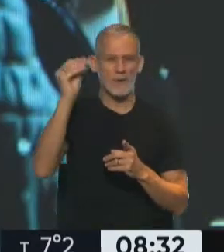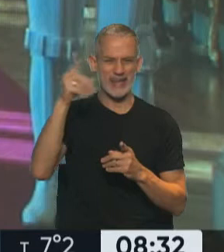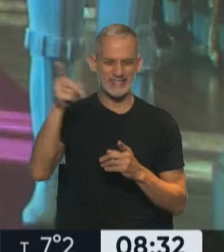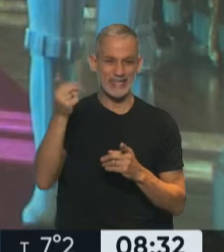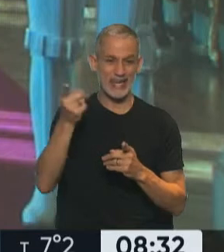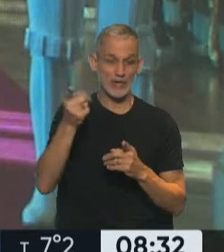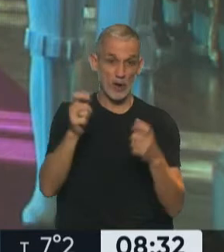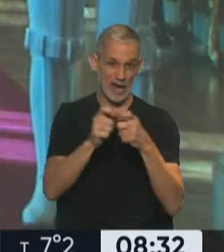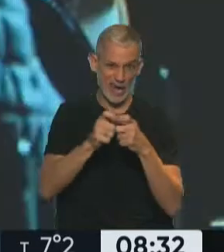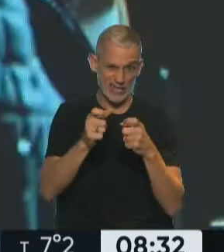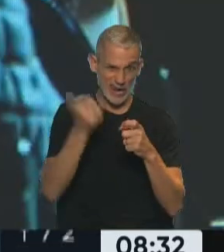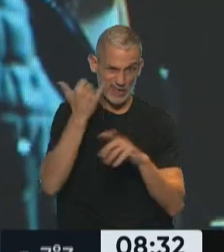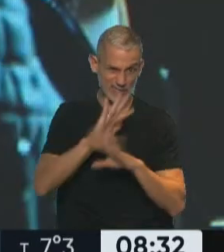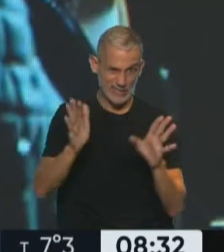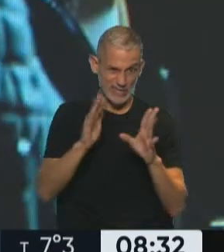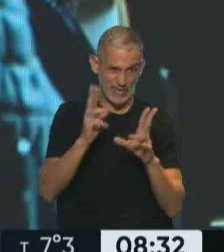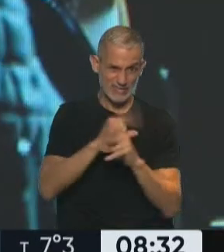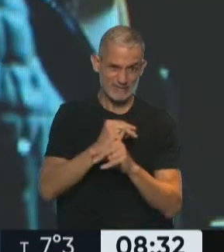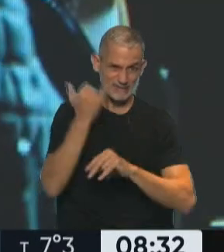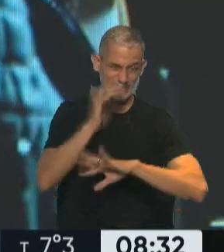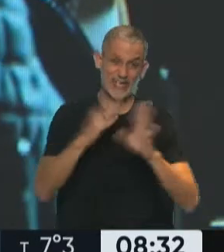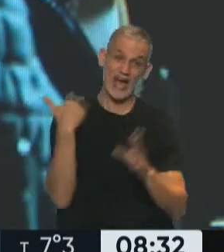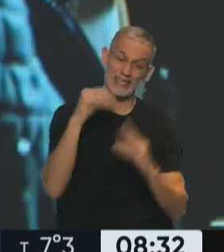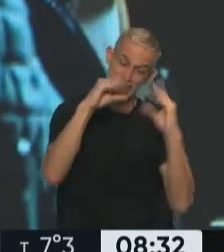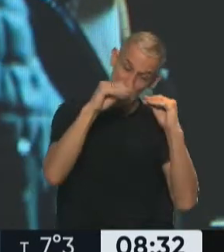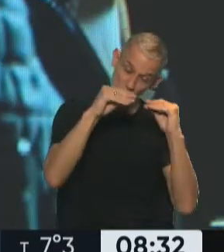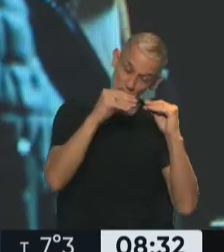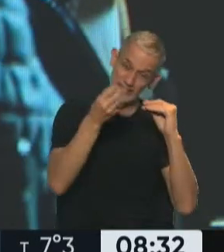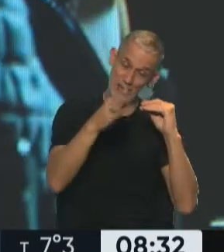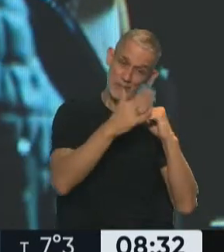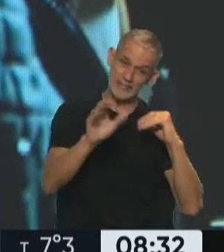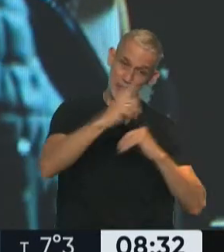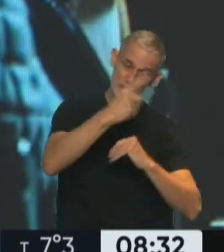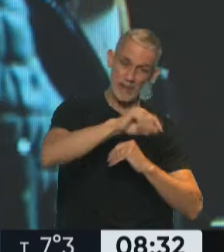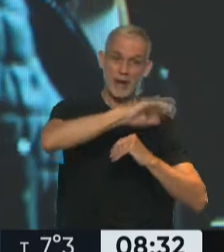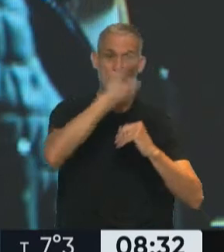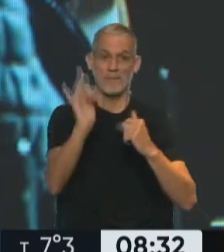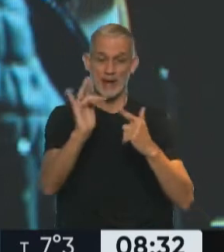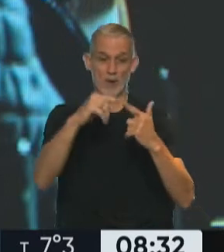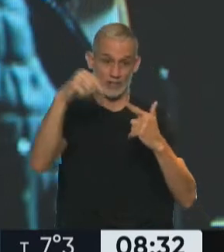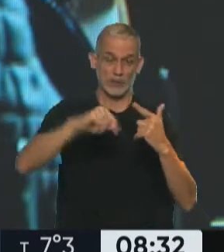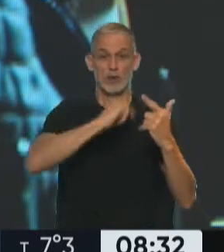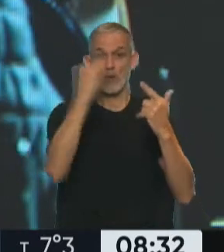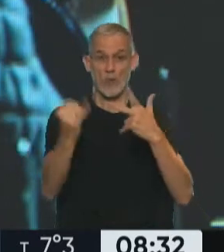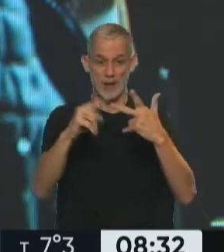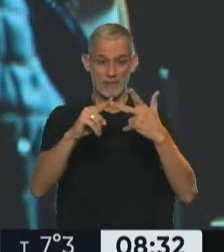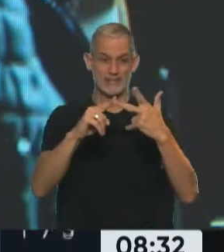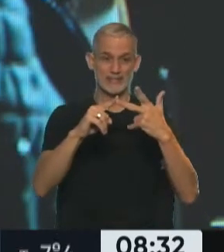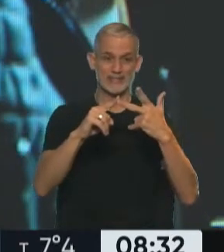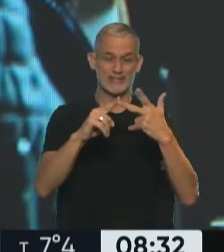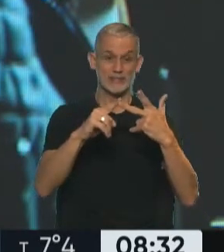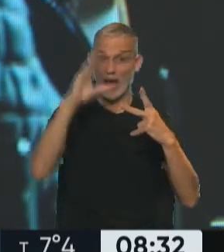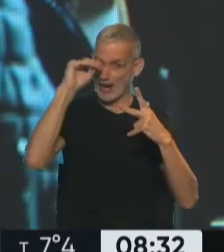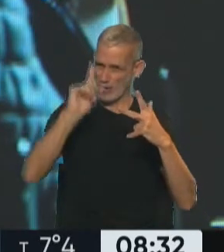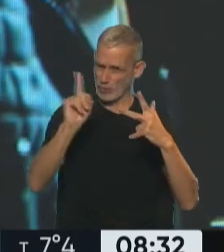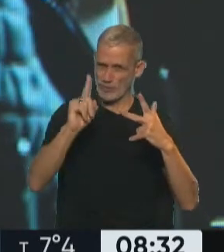Posibilidad de entrada ya no. Esto se hizo anoche, que empezaba la primera, miércoles hoy, jueves, todas estas por la